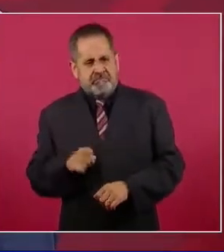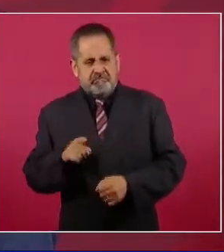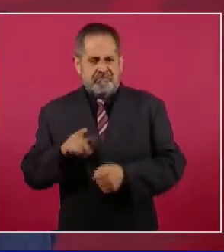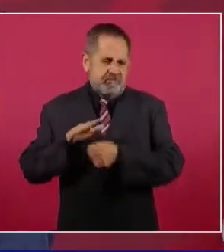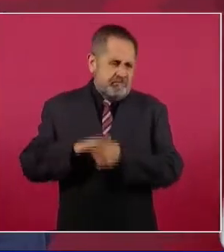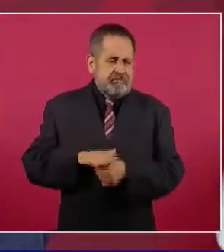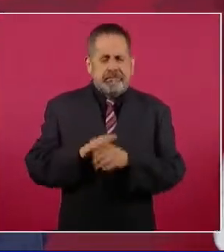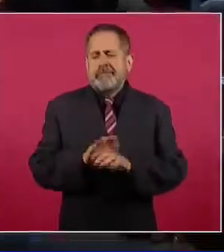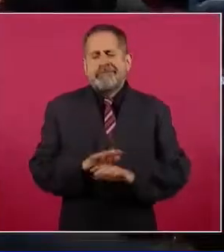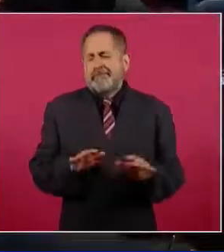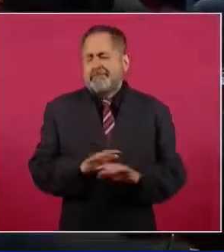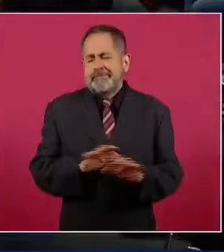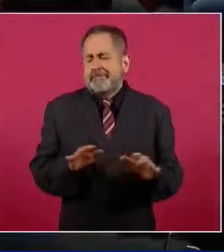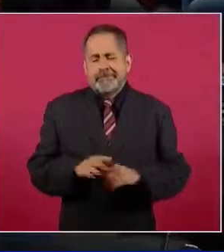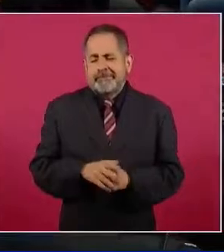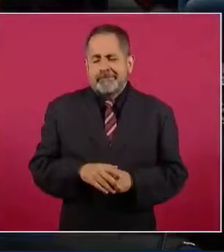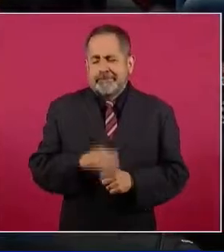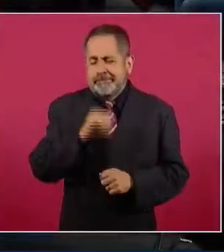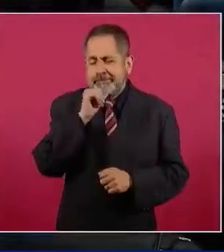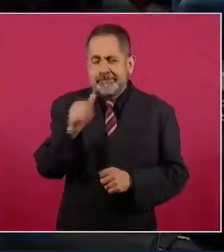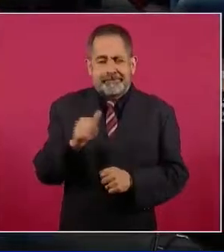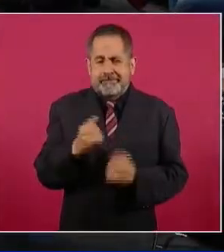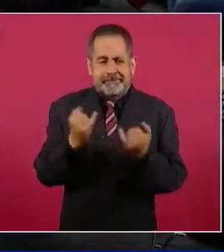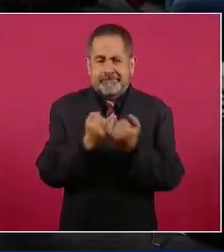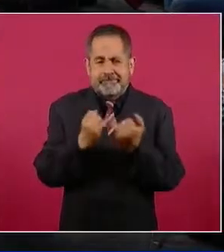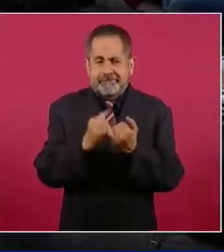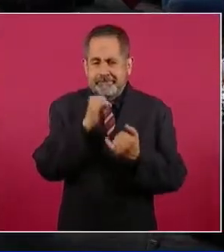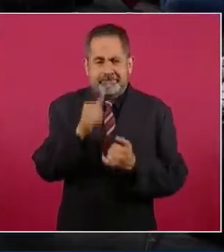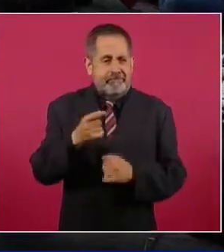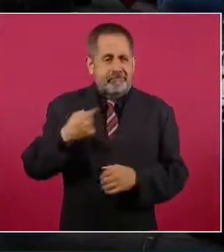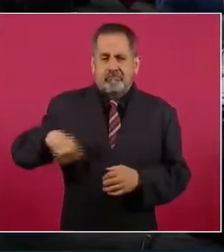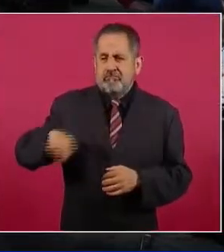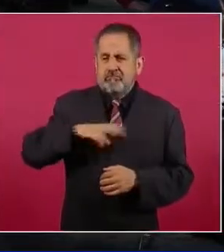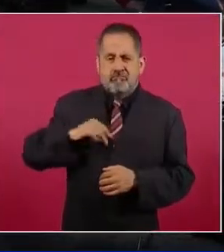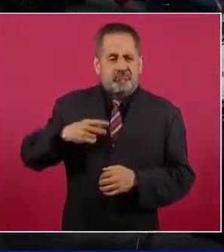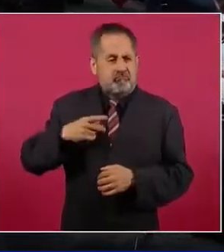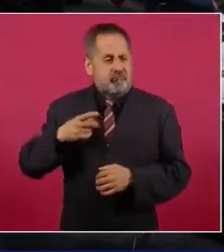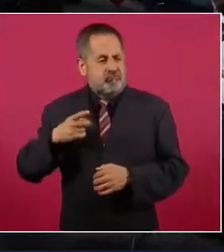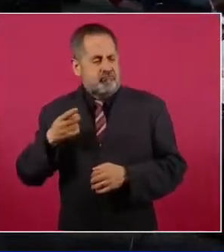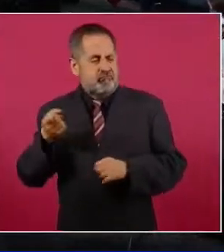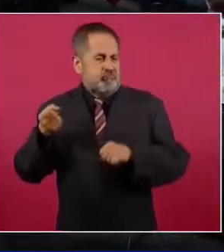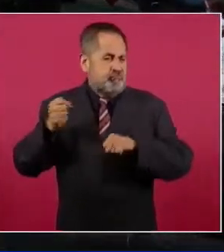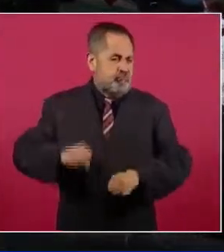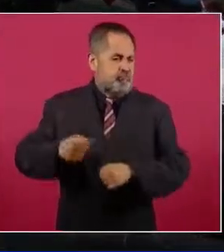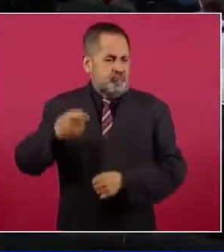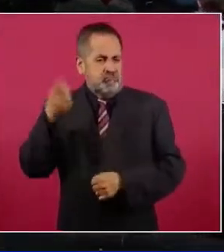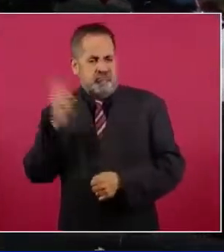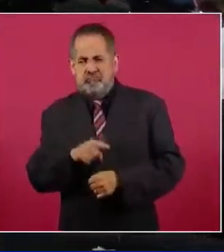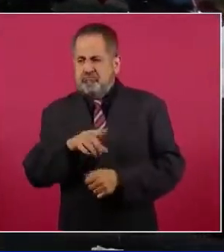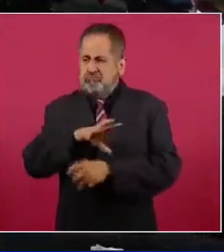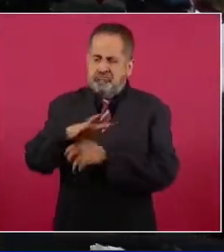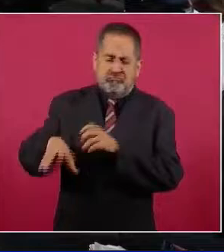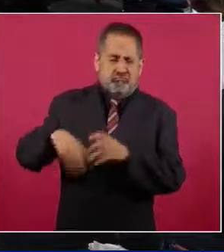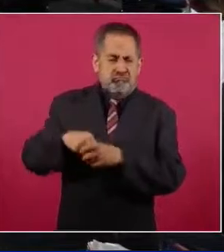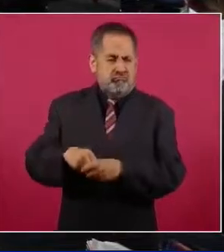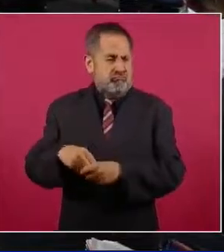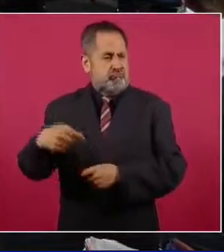ni tenemos nada que ver con actitudes dictatoriales,